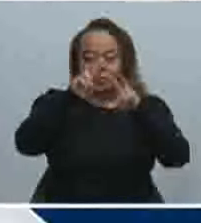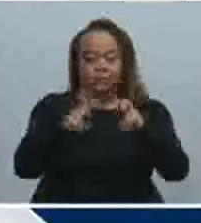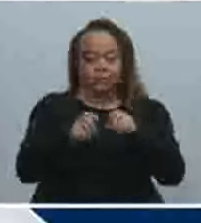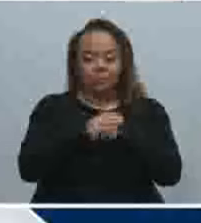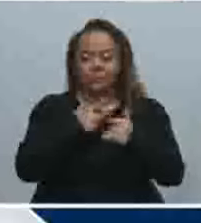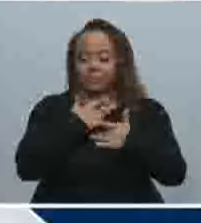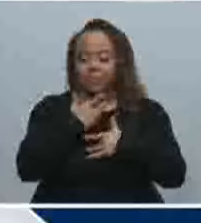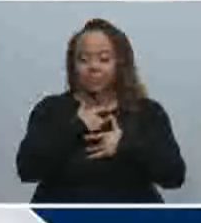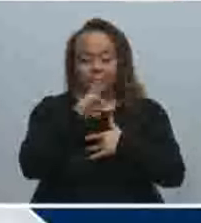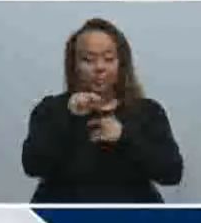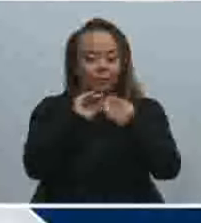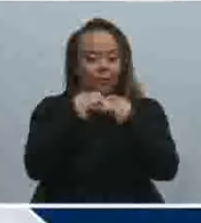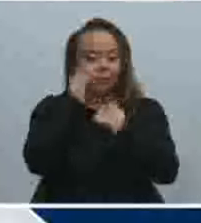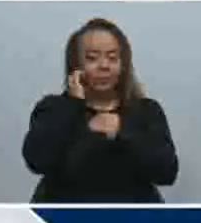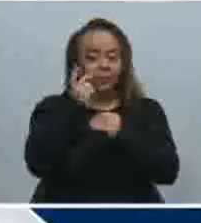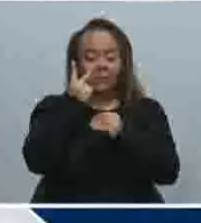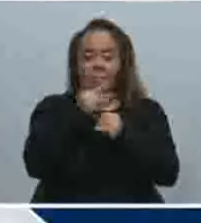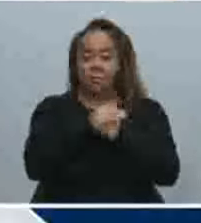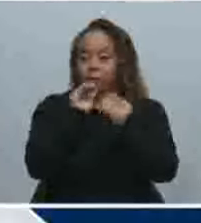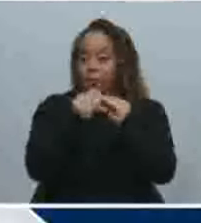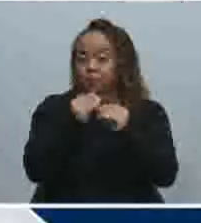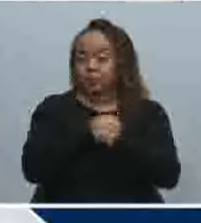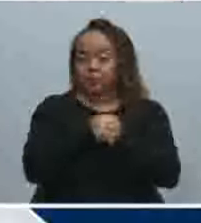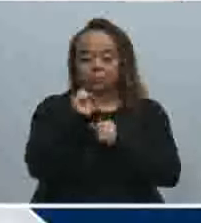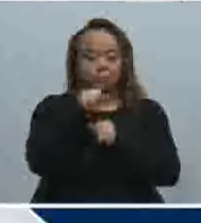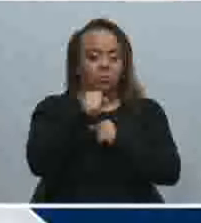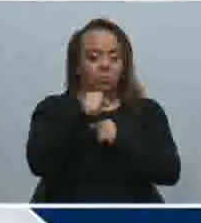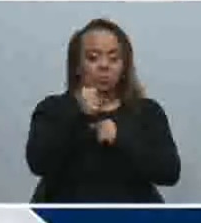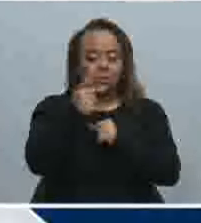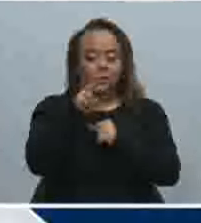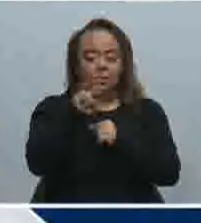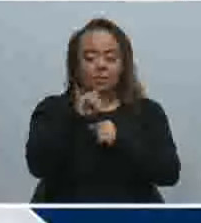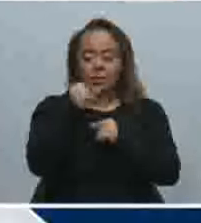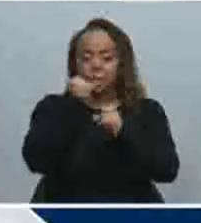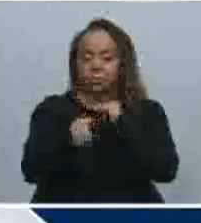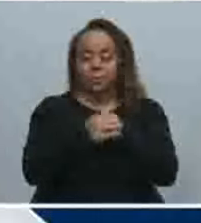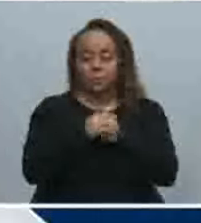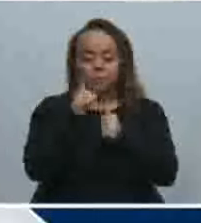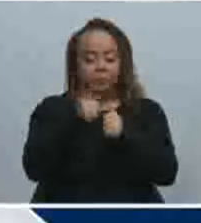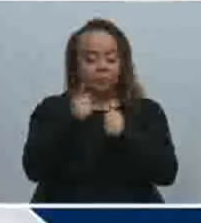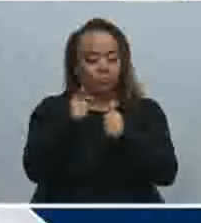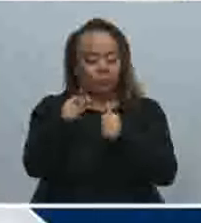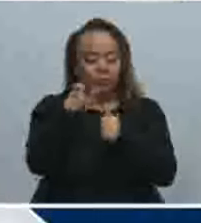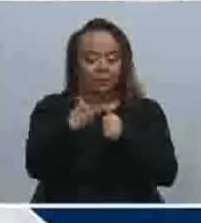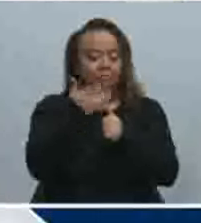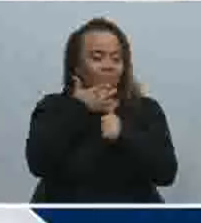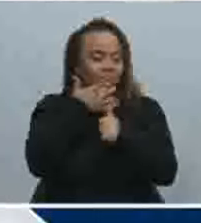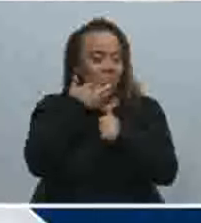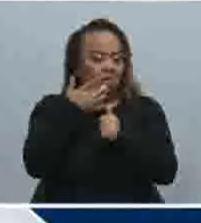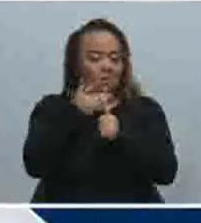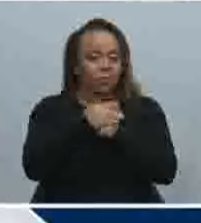sensaciones no numérico Porque si vemos los números nos vamos a los números s Grecia es el último es el principal favorito a descender Ahora hay que ver cómo está jugando